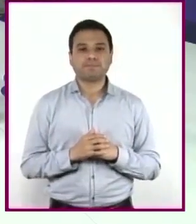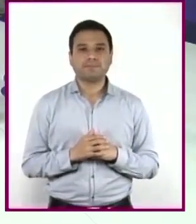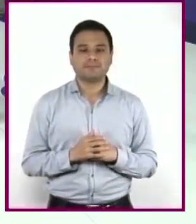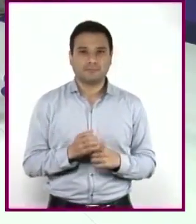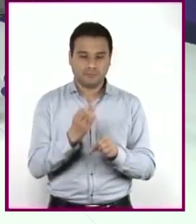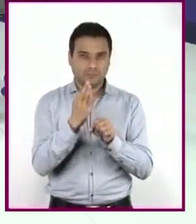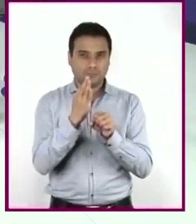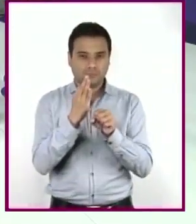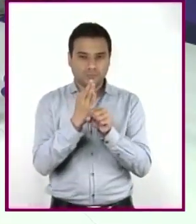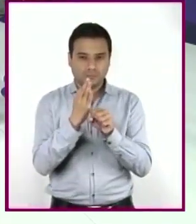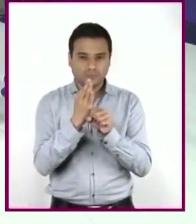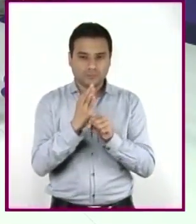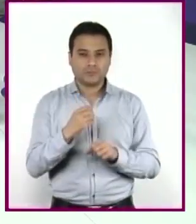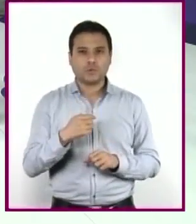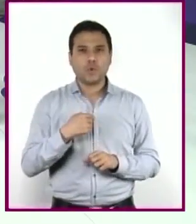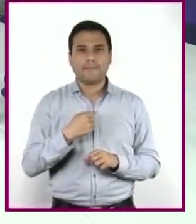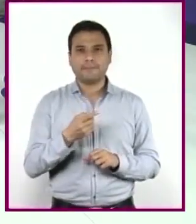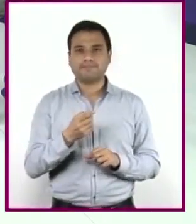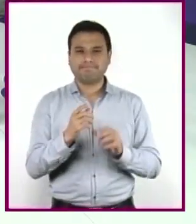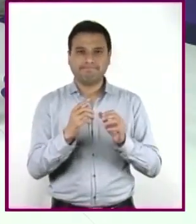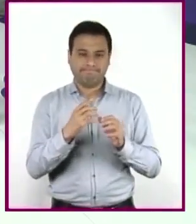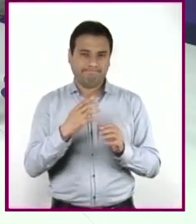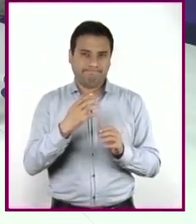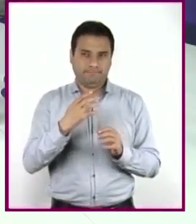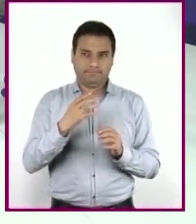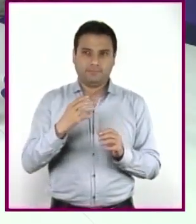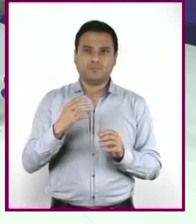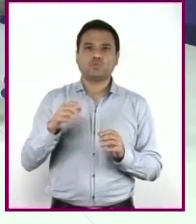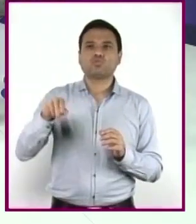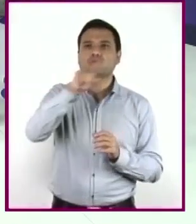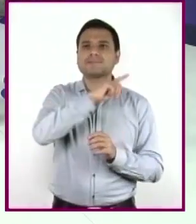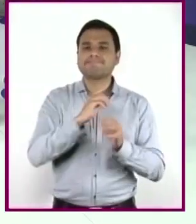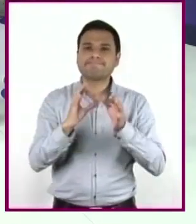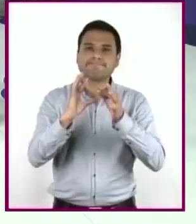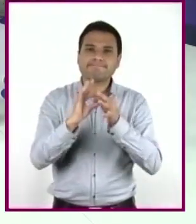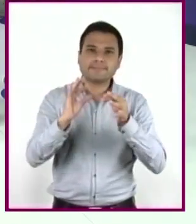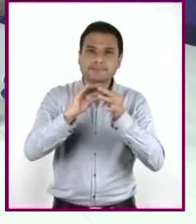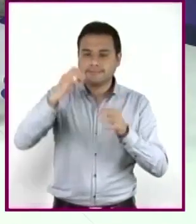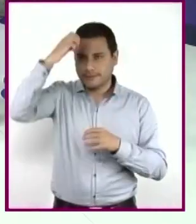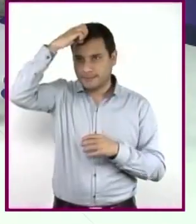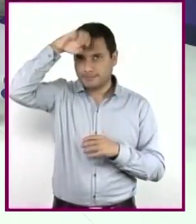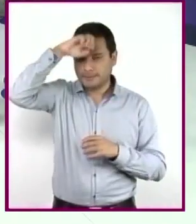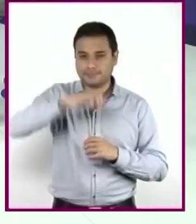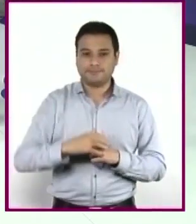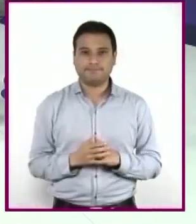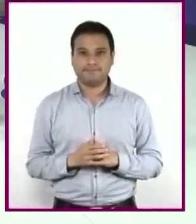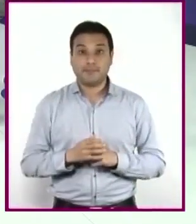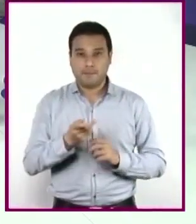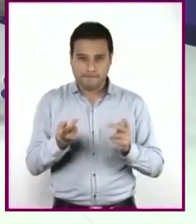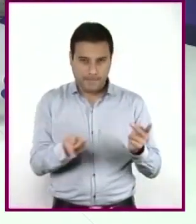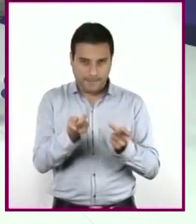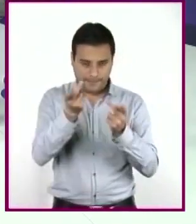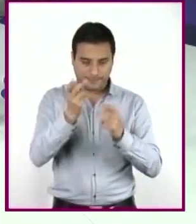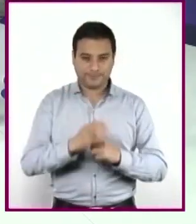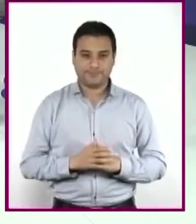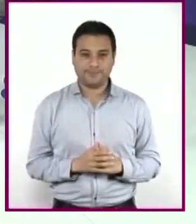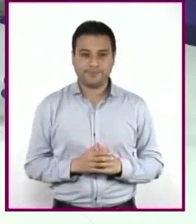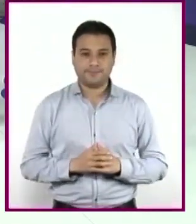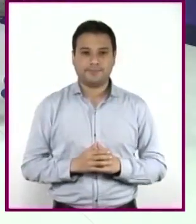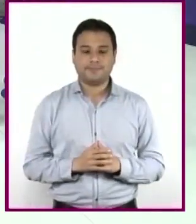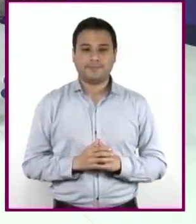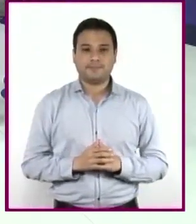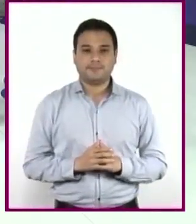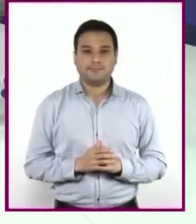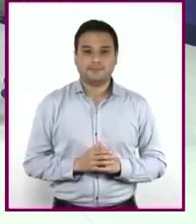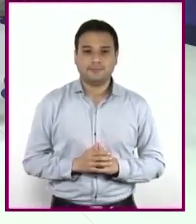quiero comenzar este bloque con algunas experiencias que hayan tenido nuestros invitados. ¡Batería de preguntas! De este